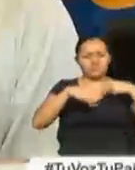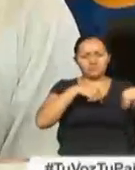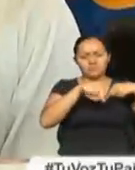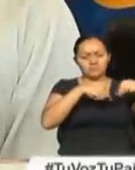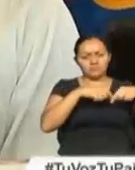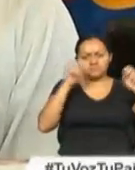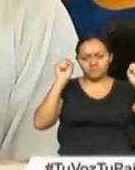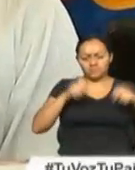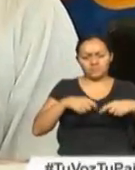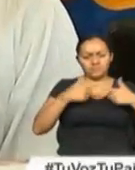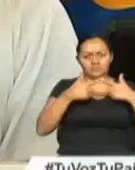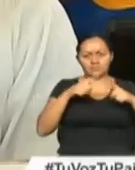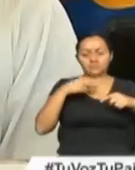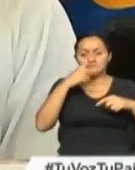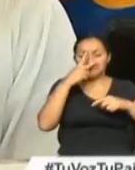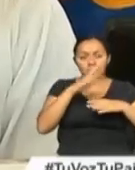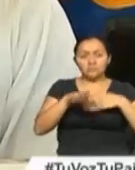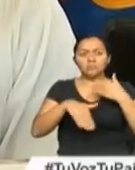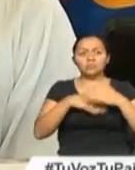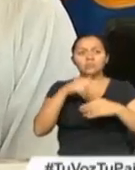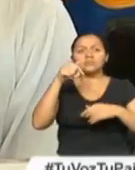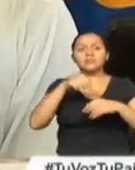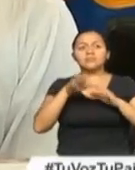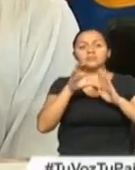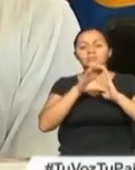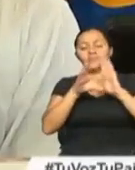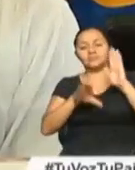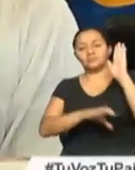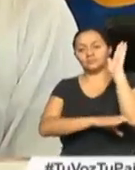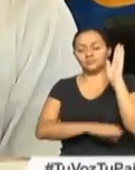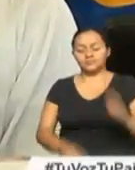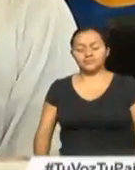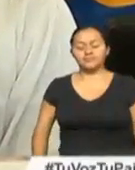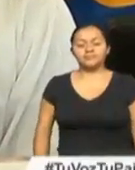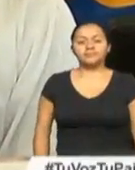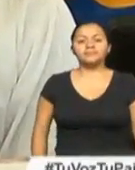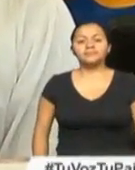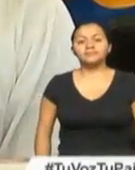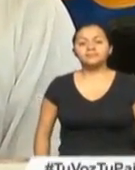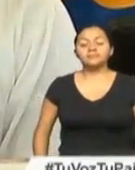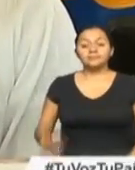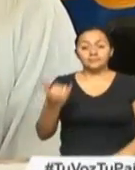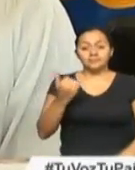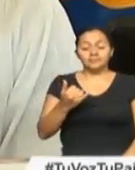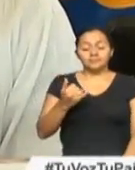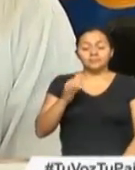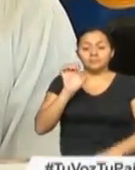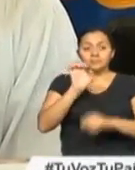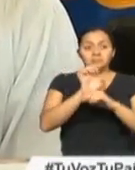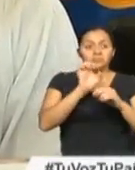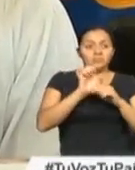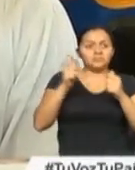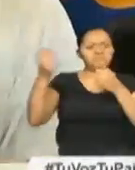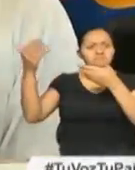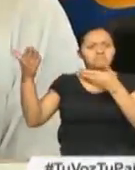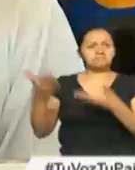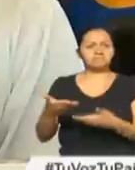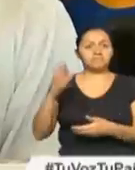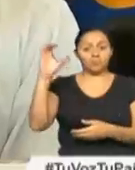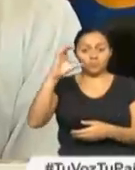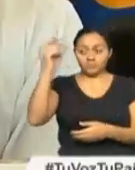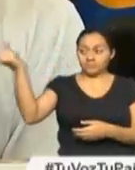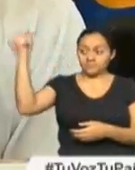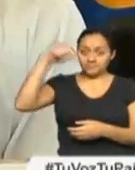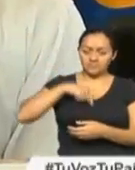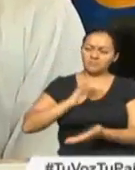humana consagrado en nuestra Constitución. Ecuador ha recibido con los brazos abiertos a nuestros hermanos